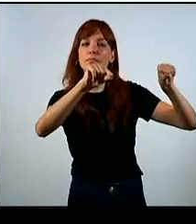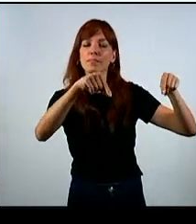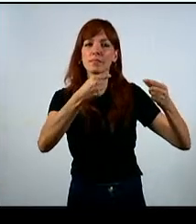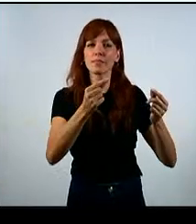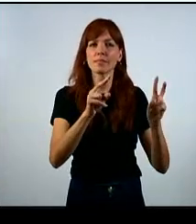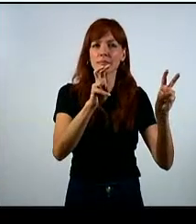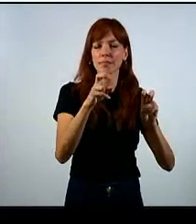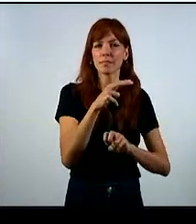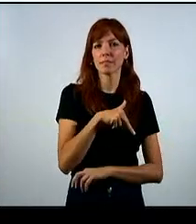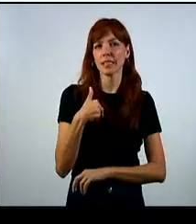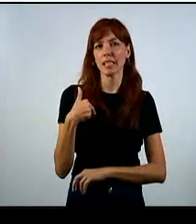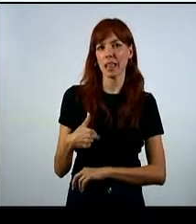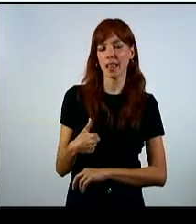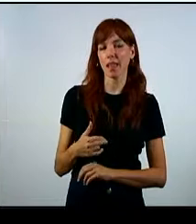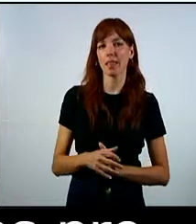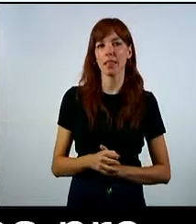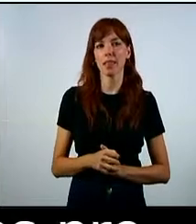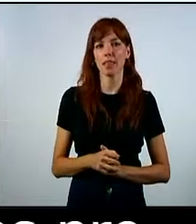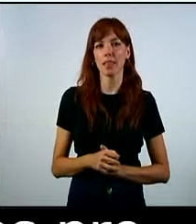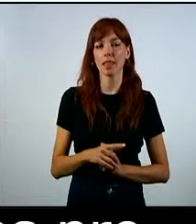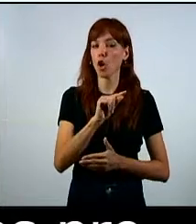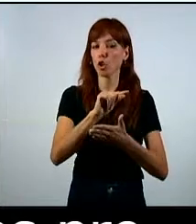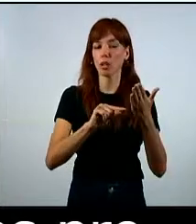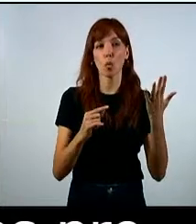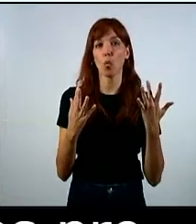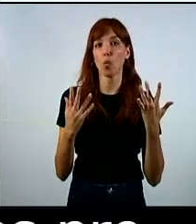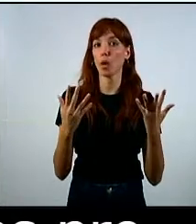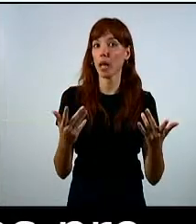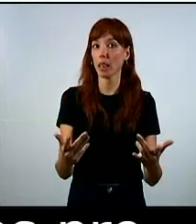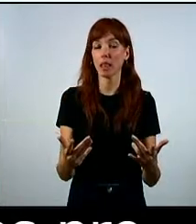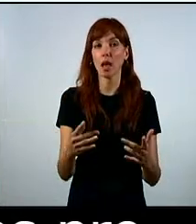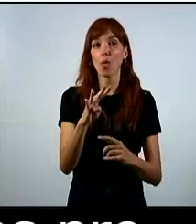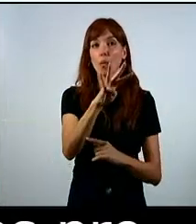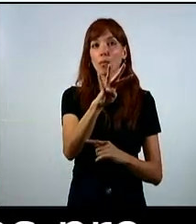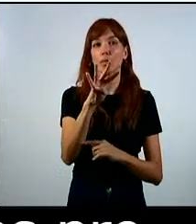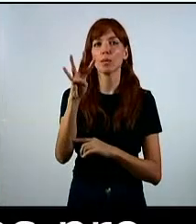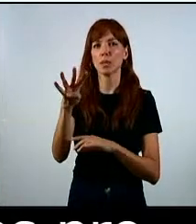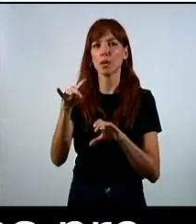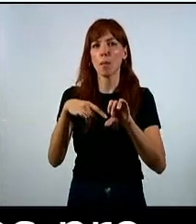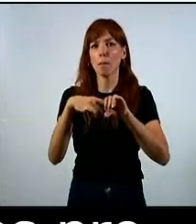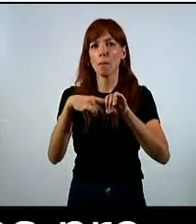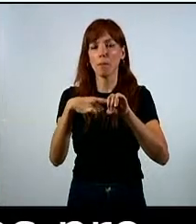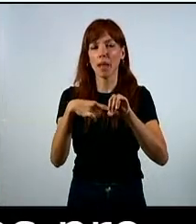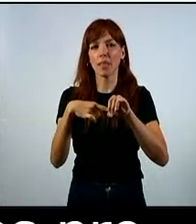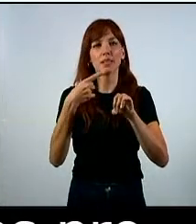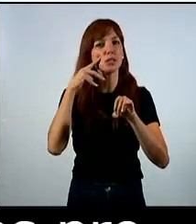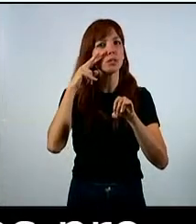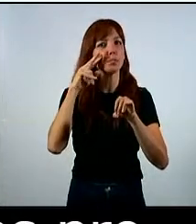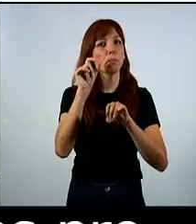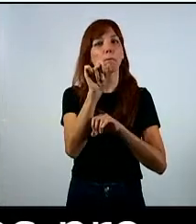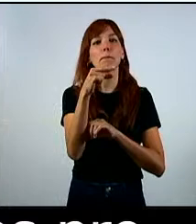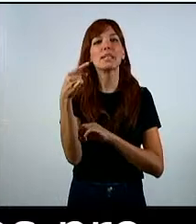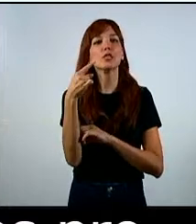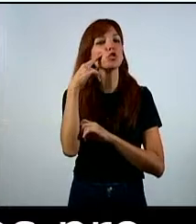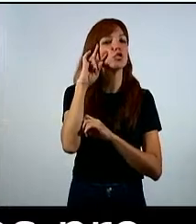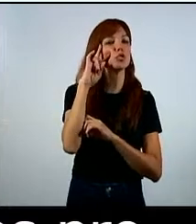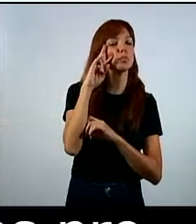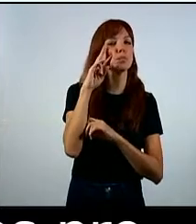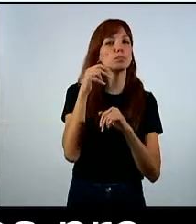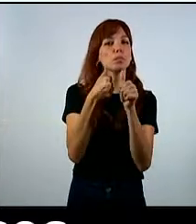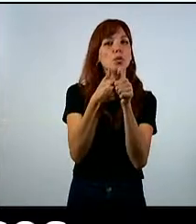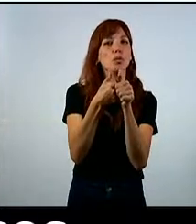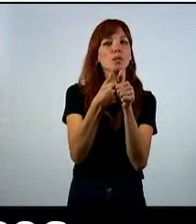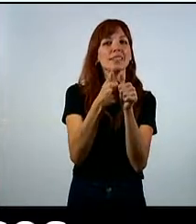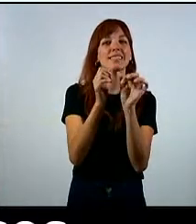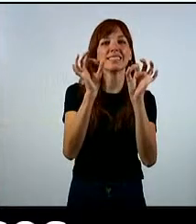sanidad, la contratación por vía urgente de 44 plazas de pisos supervisados para personas con discapacidad